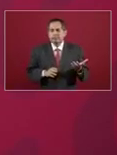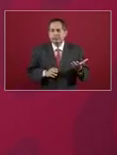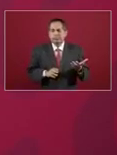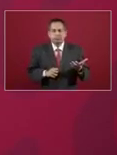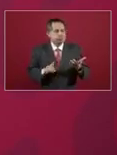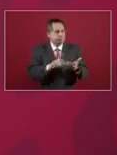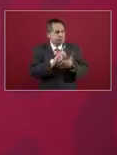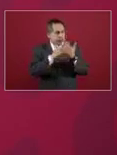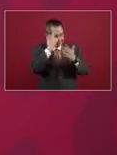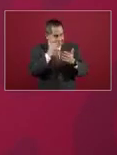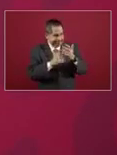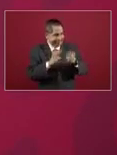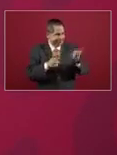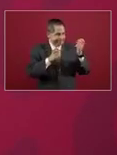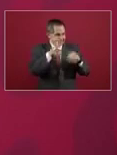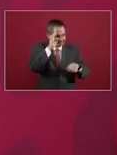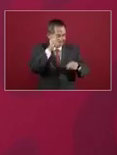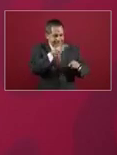delincuente en potencia,